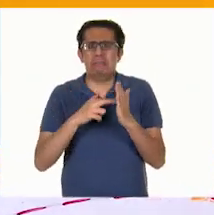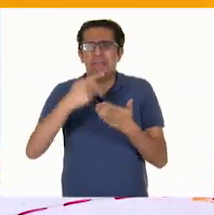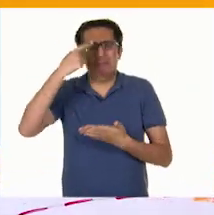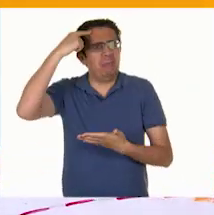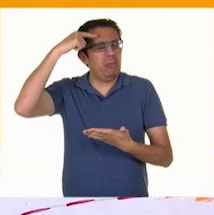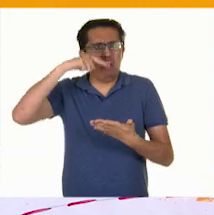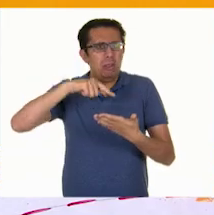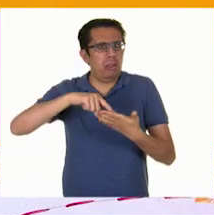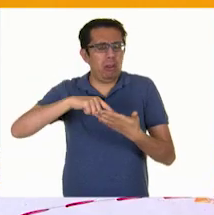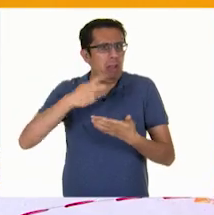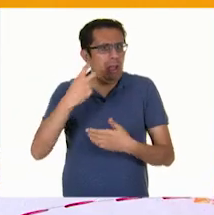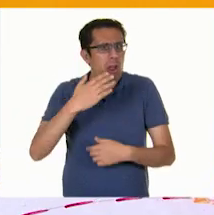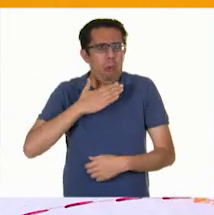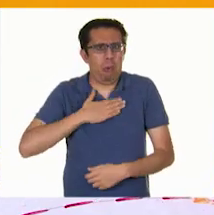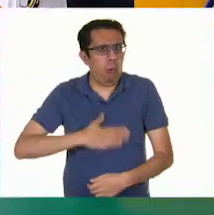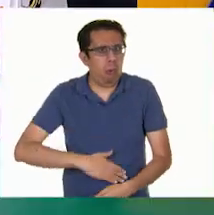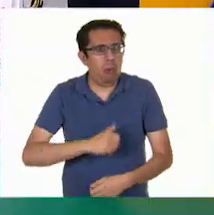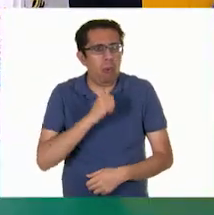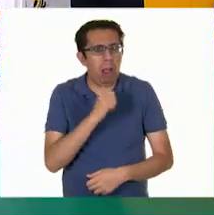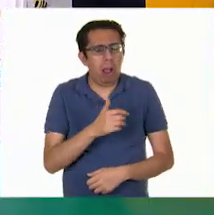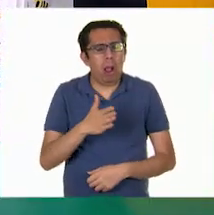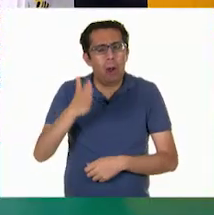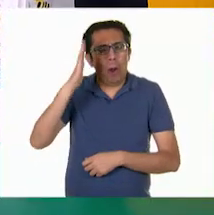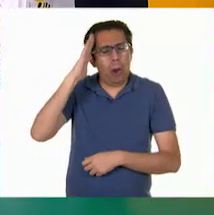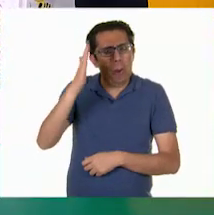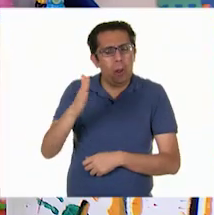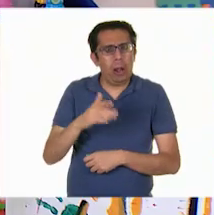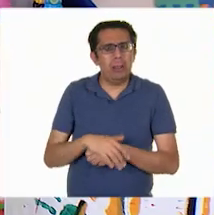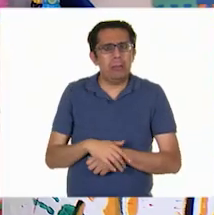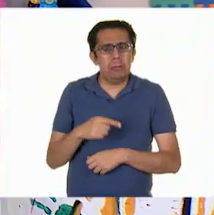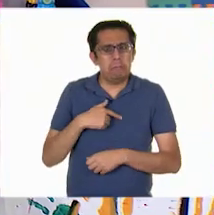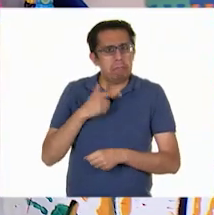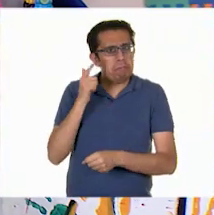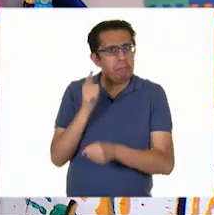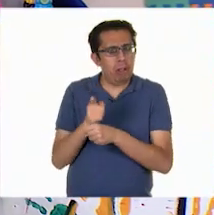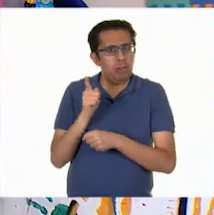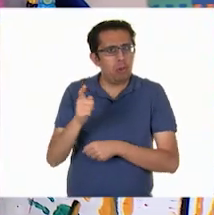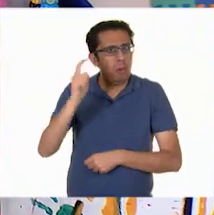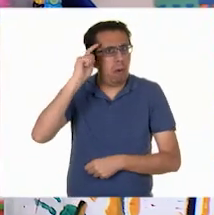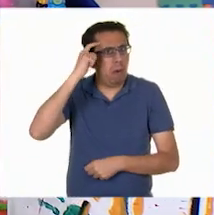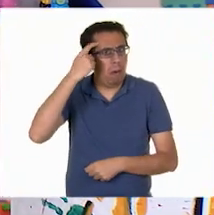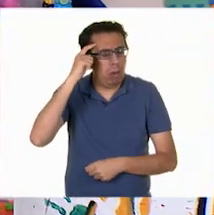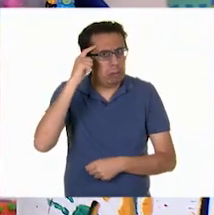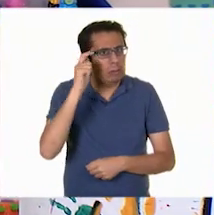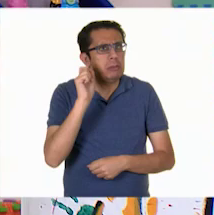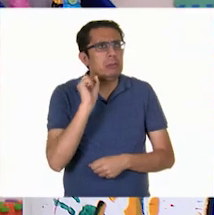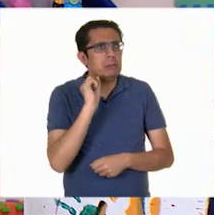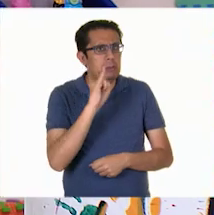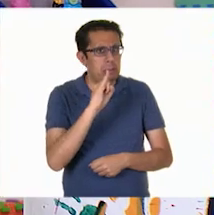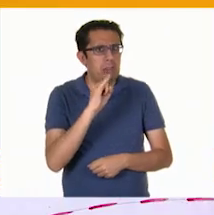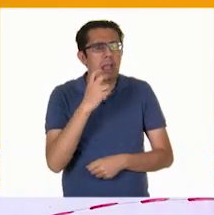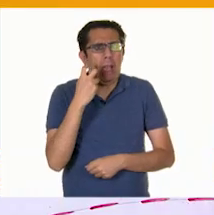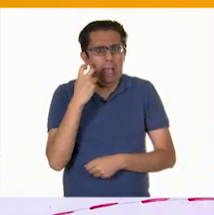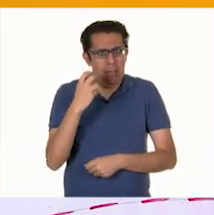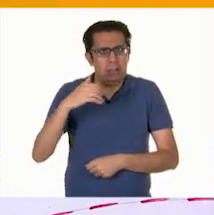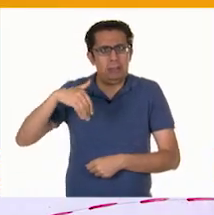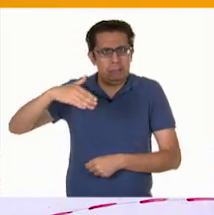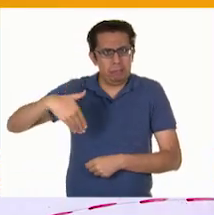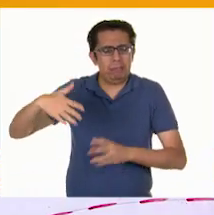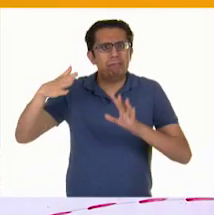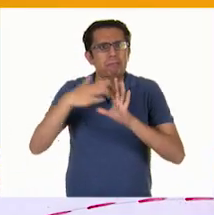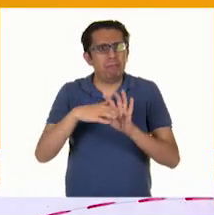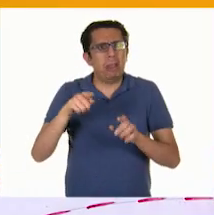justa. Hola, Gloria, veo que estás enojada. Pues sí, ni por eso que te dije. ¿Qué